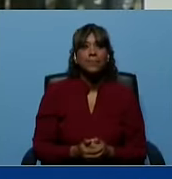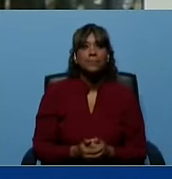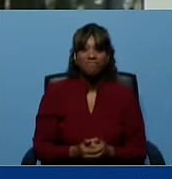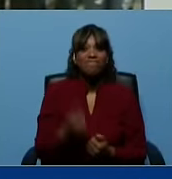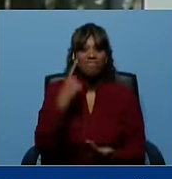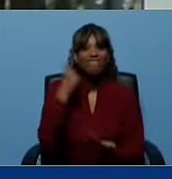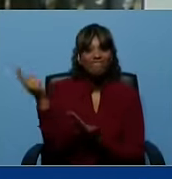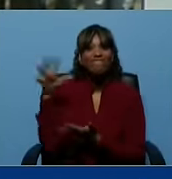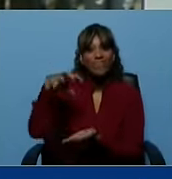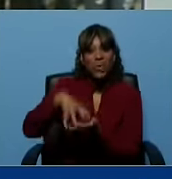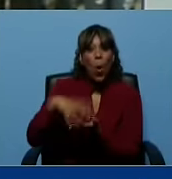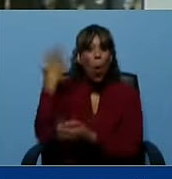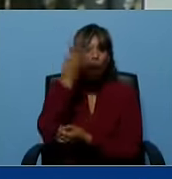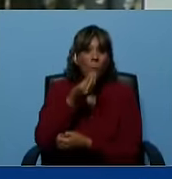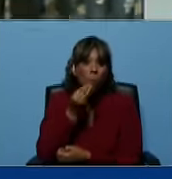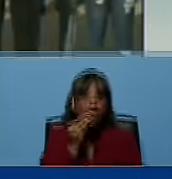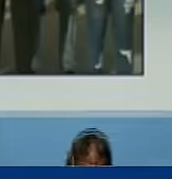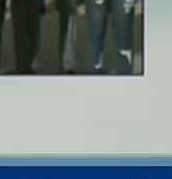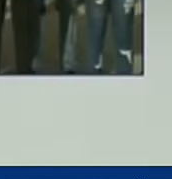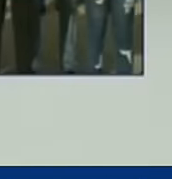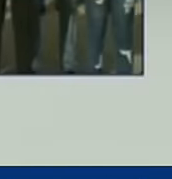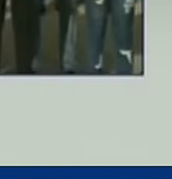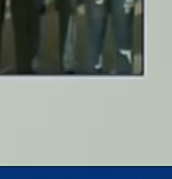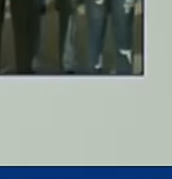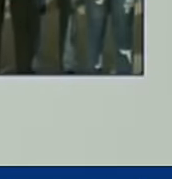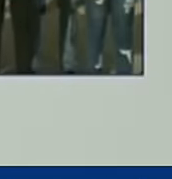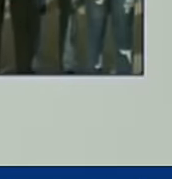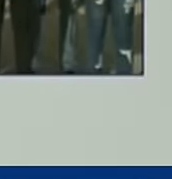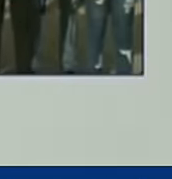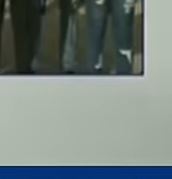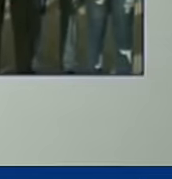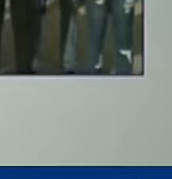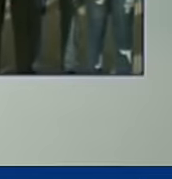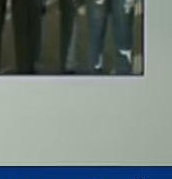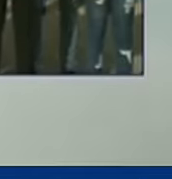Allí está, mira esa juventud. Vámonos un aplauso desde aquí, ¿vale?